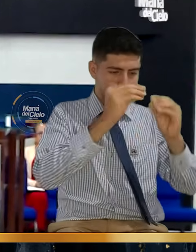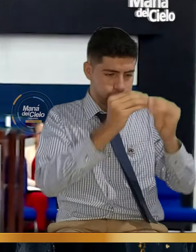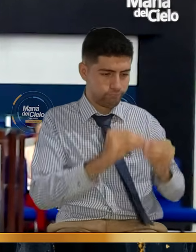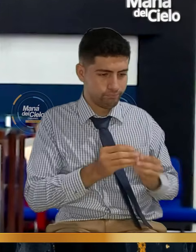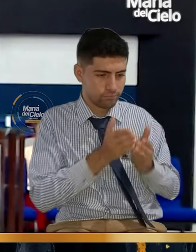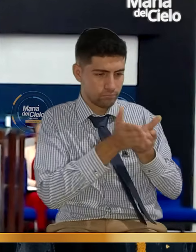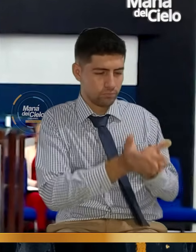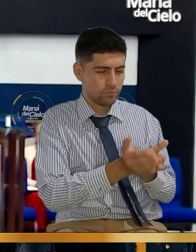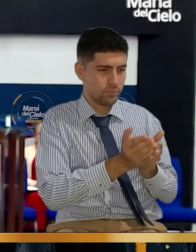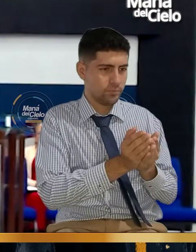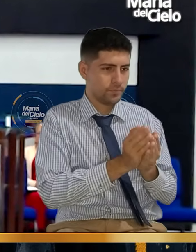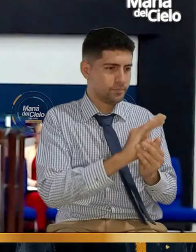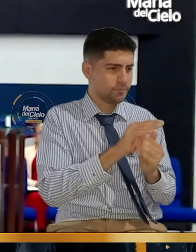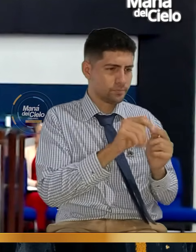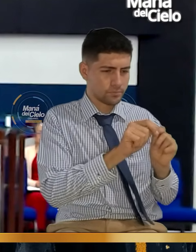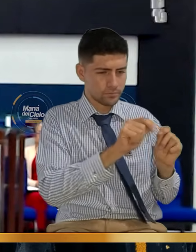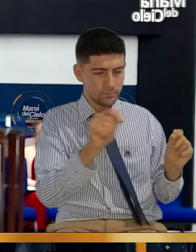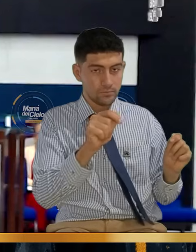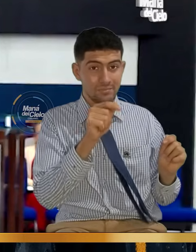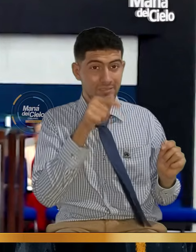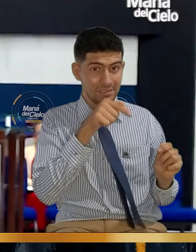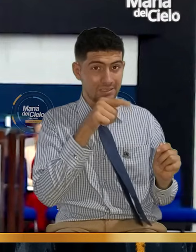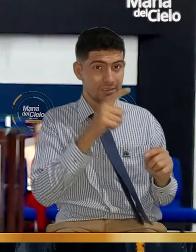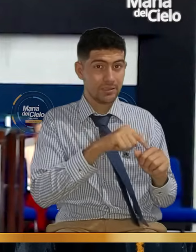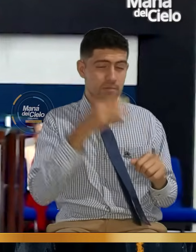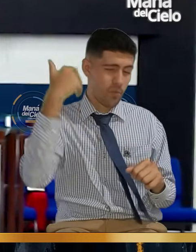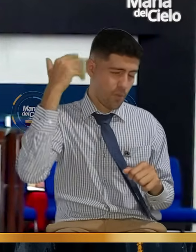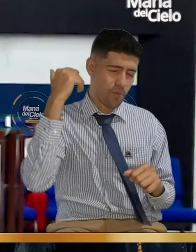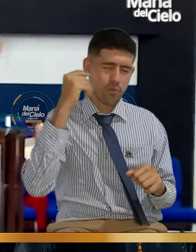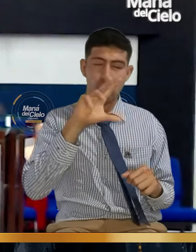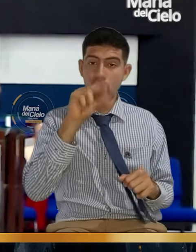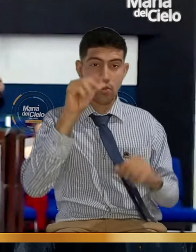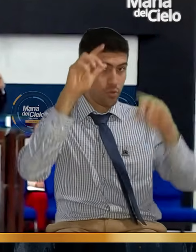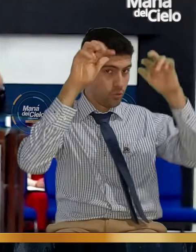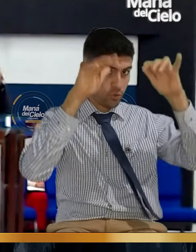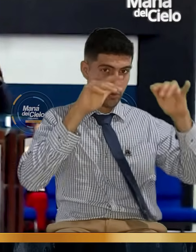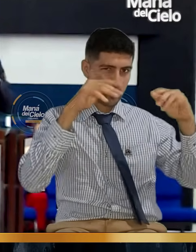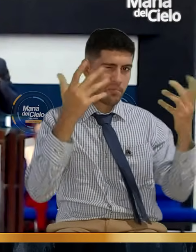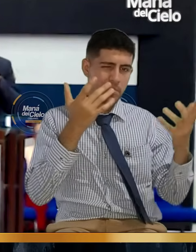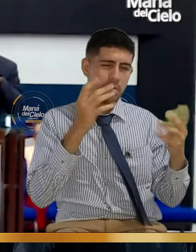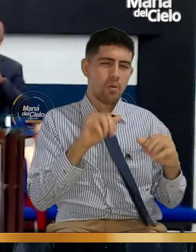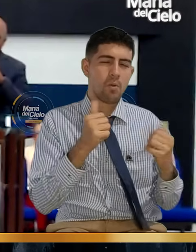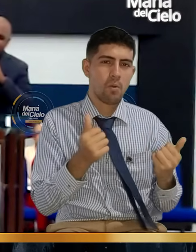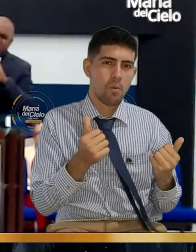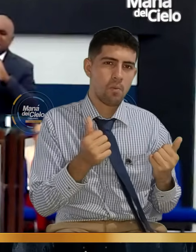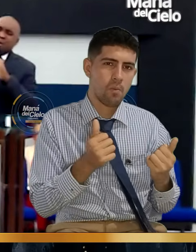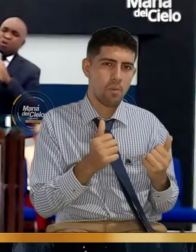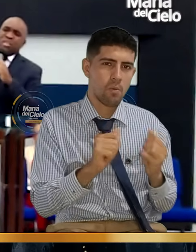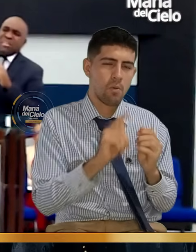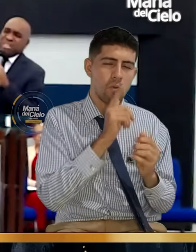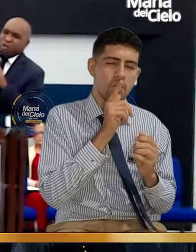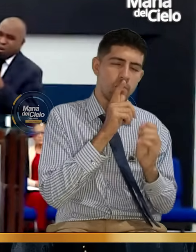va a desaparecer de aquí. Creemos que en un abrir y cerrar de ojos se tocará la